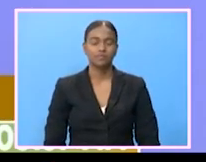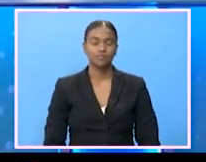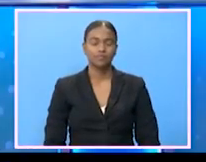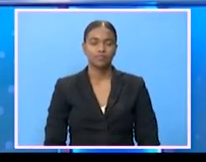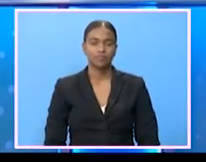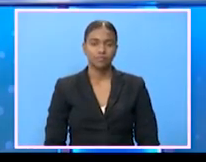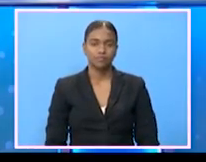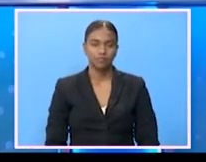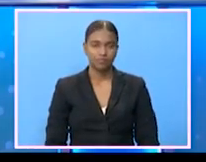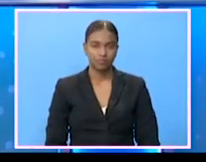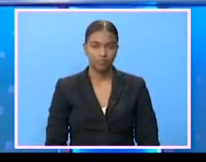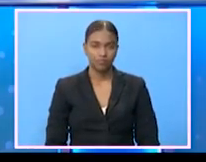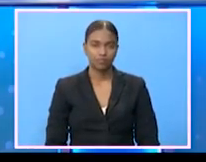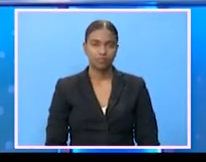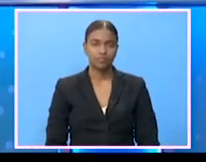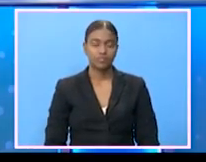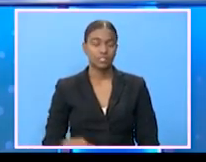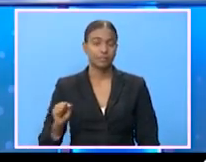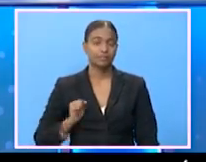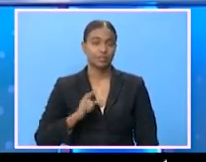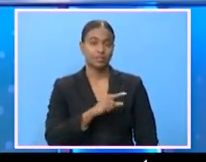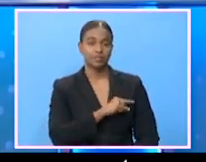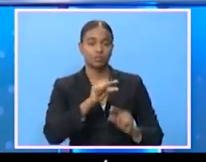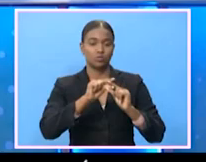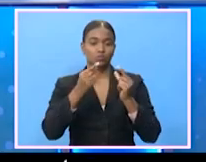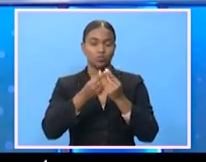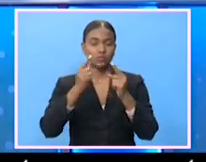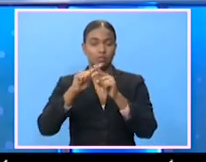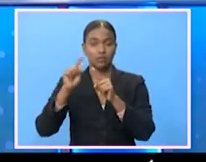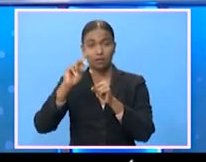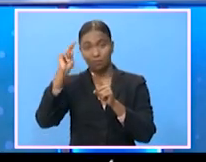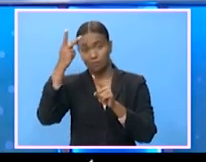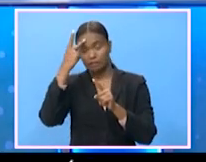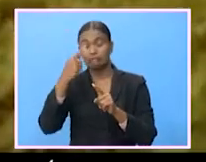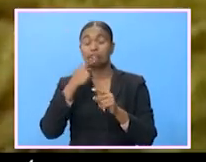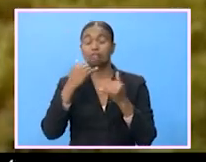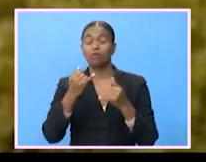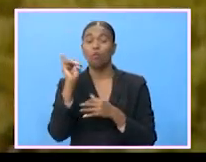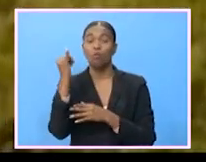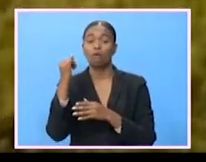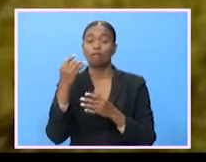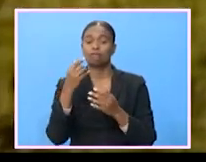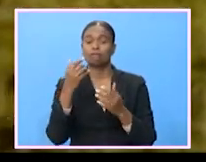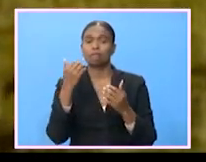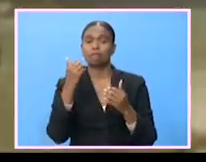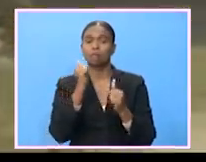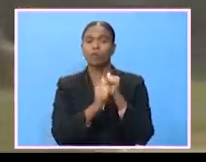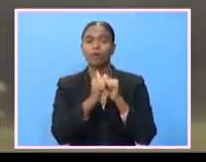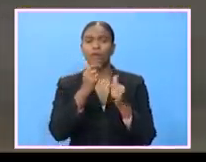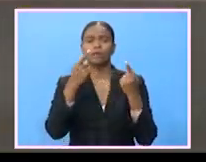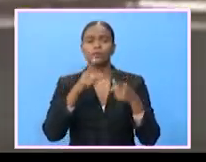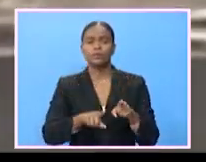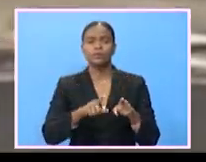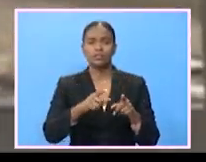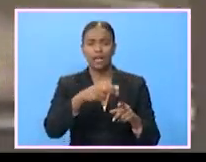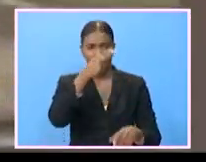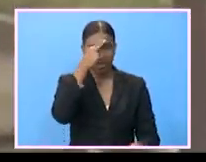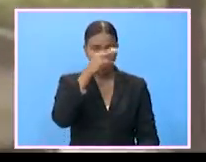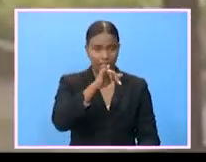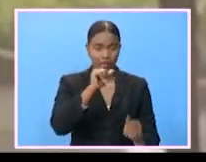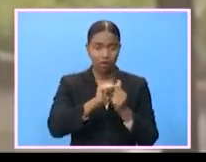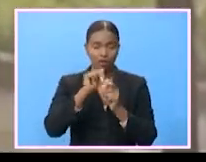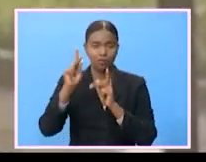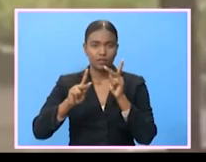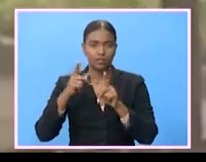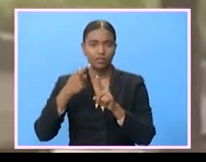López. Señoras y diputados de distintas bancadas condenaron este jueves el incidente que tuvo lugar entre nacionales haitianos y agentes